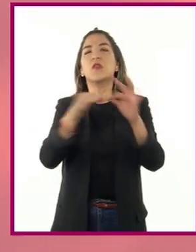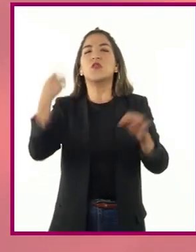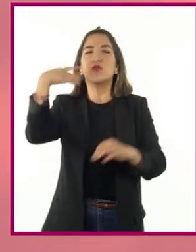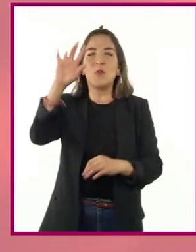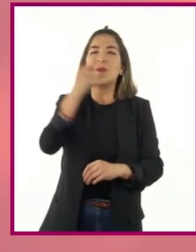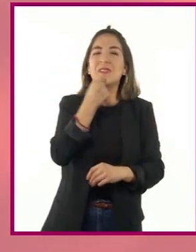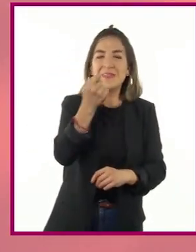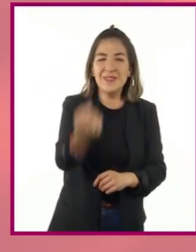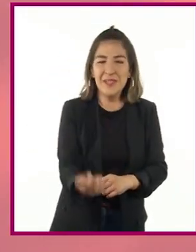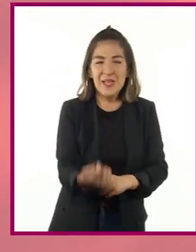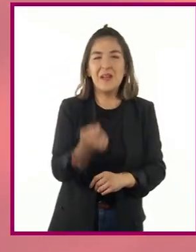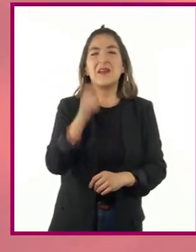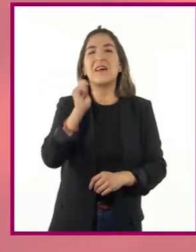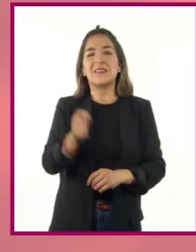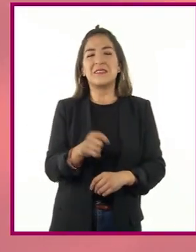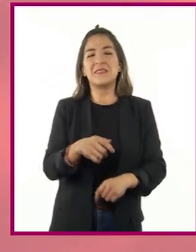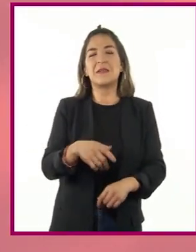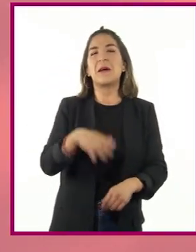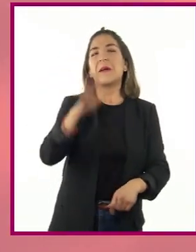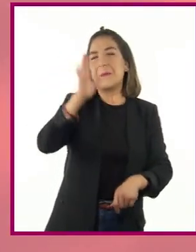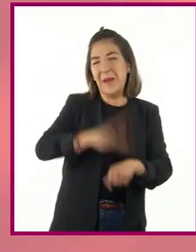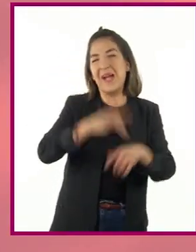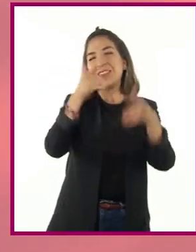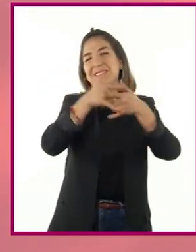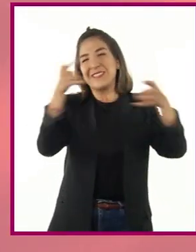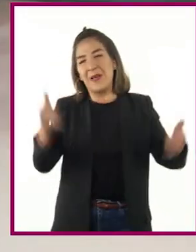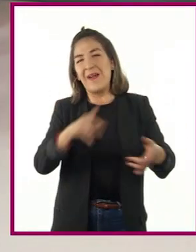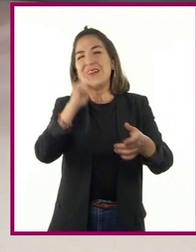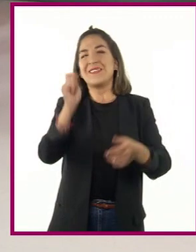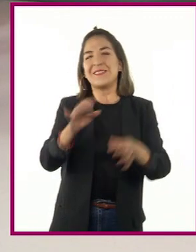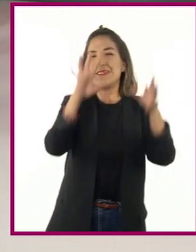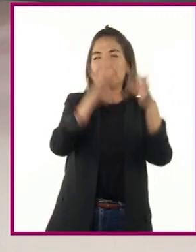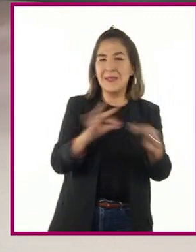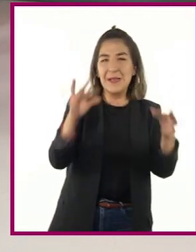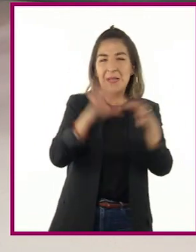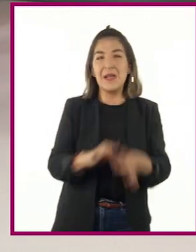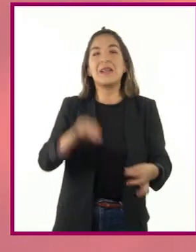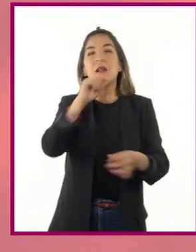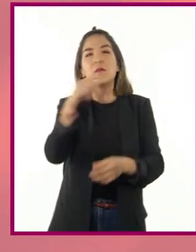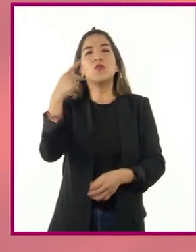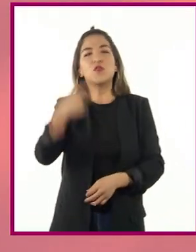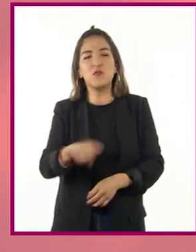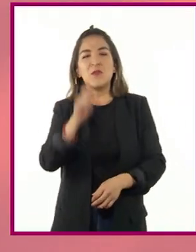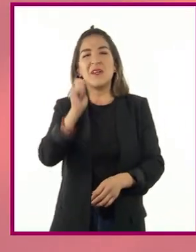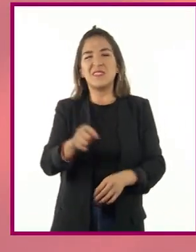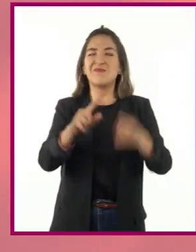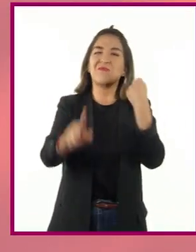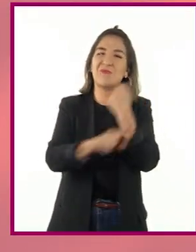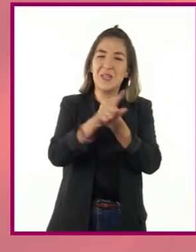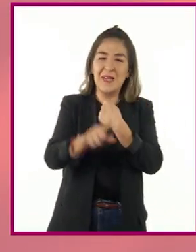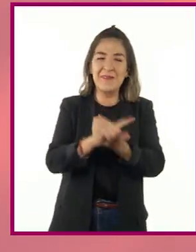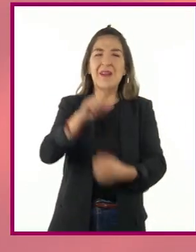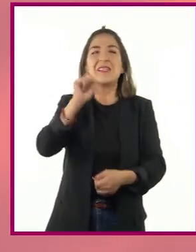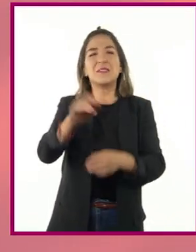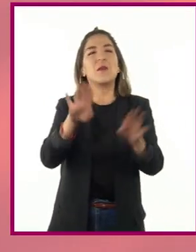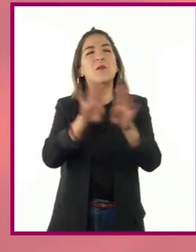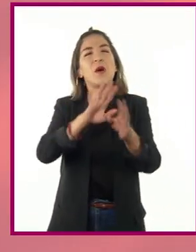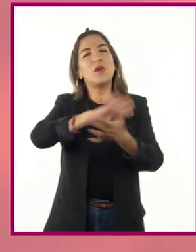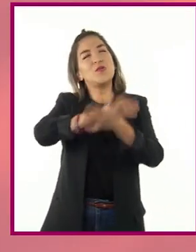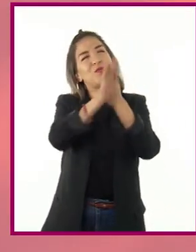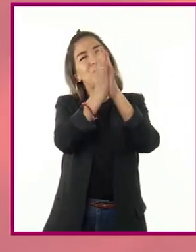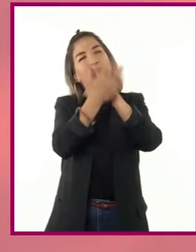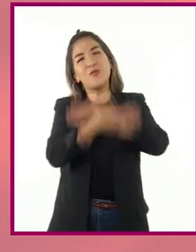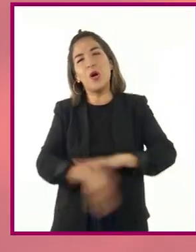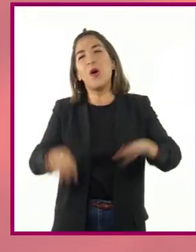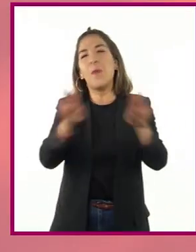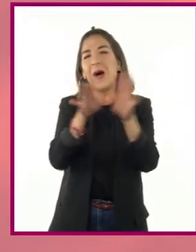a través de una o varias anécdotas y luego empiezan a contar detalles sobre diversas situaciones que los convirtieron en escritores, como